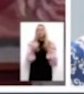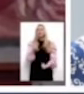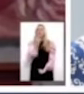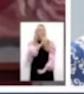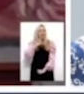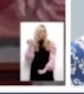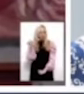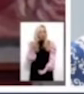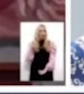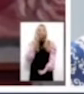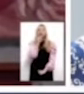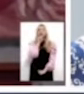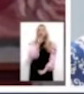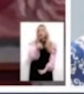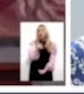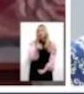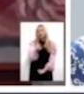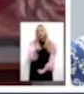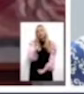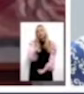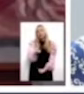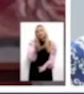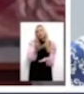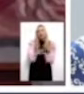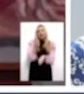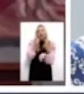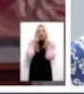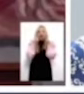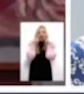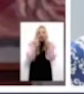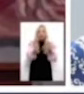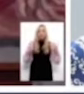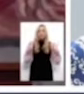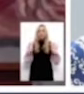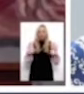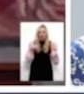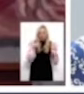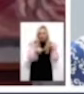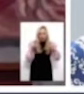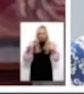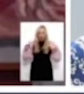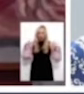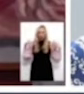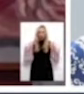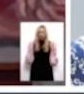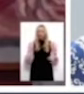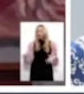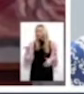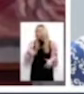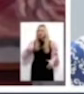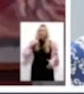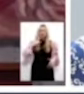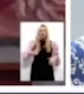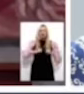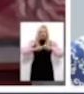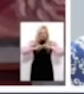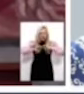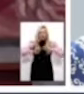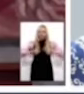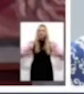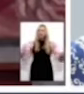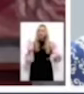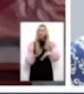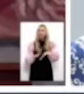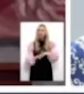de hipótesis, estoy hablando de la realidad de la Ley de Seguridad Interior, que tuvo dos razones para